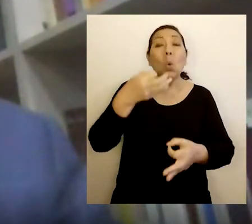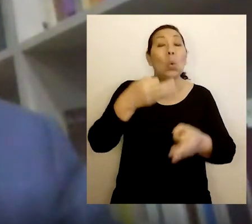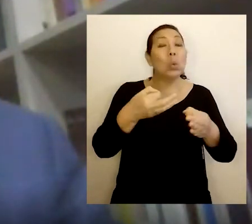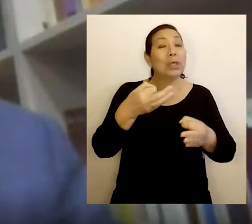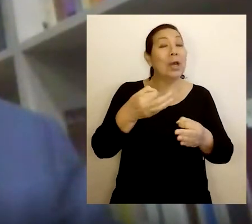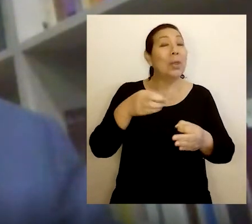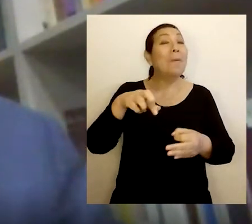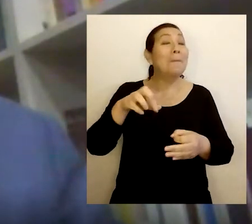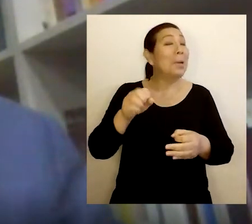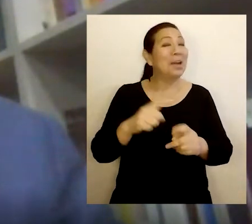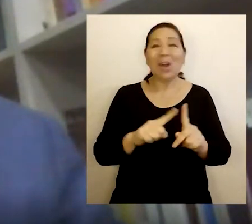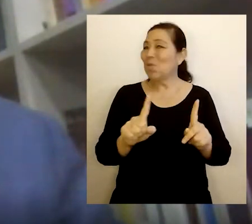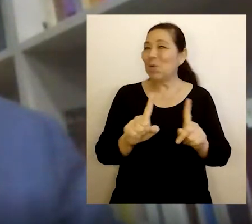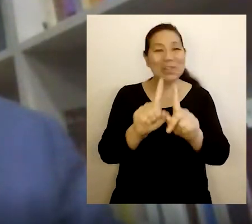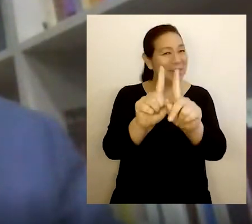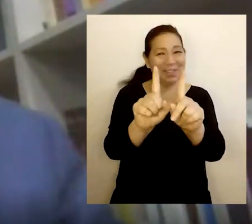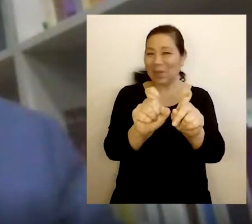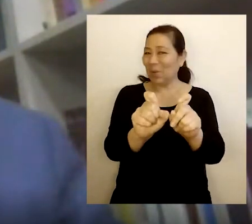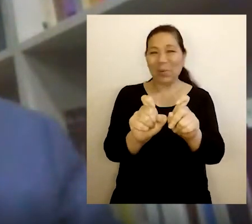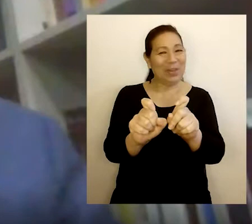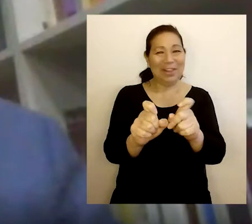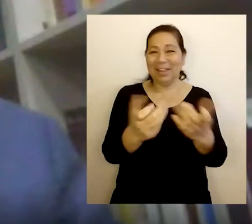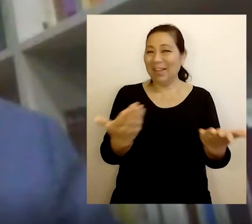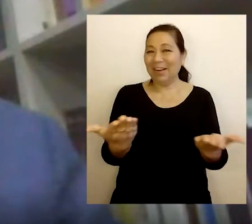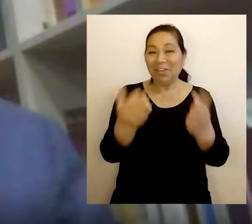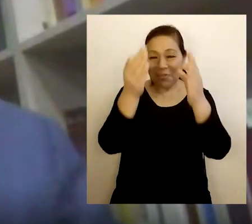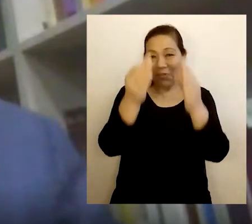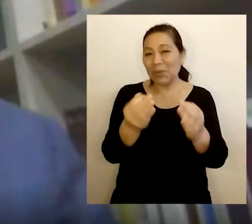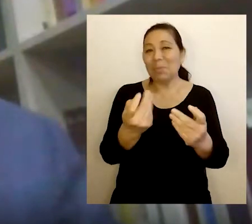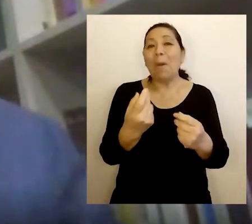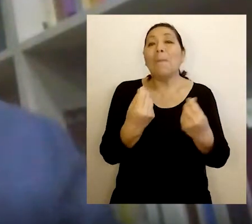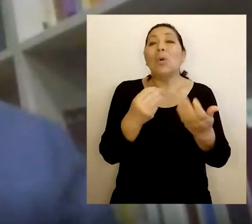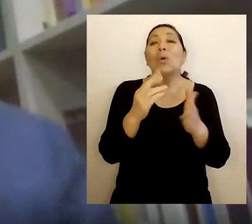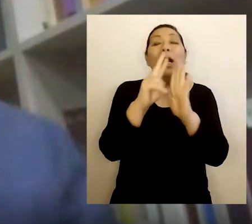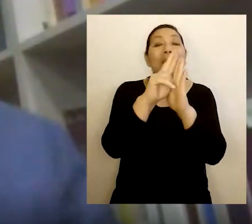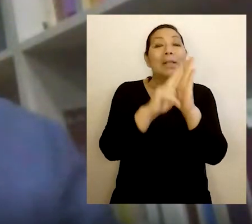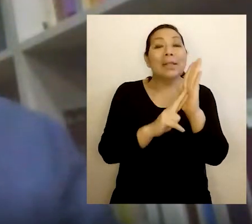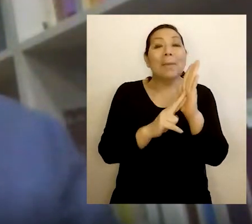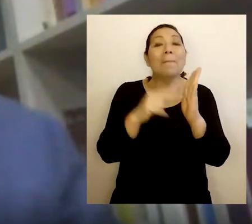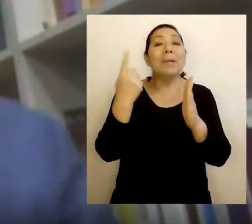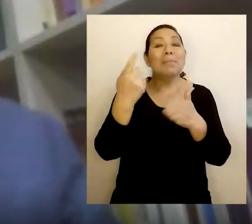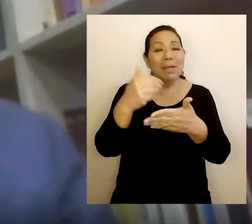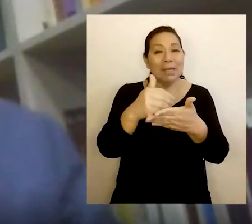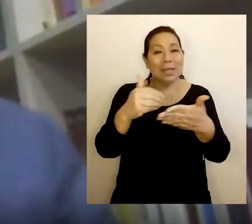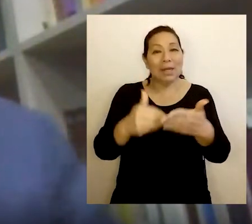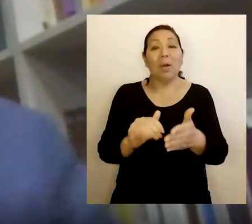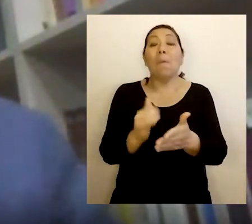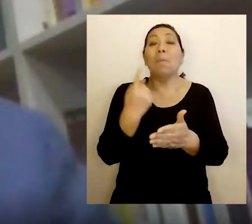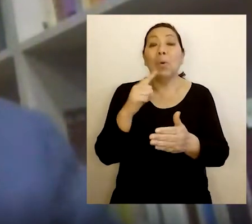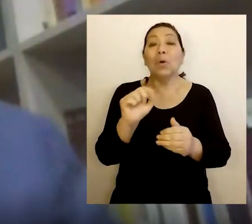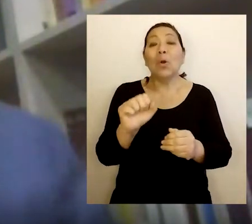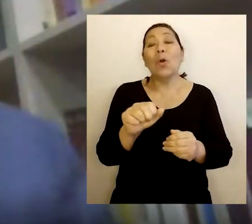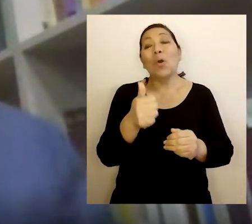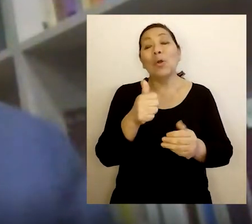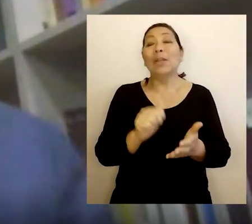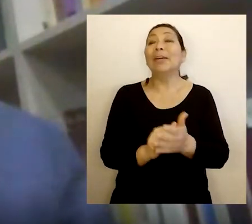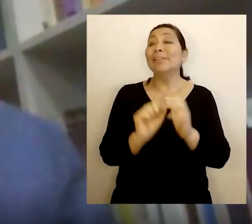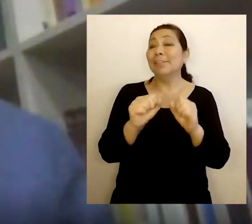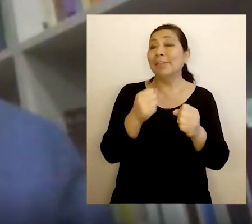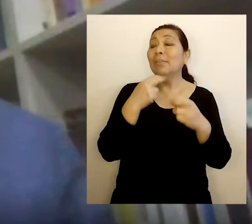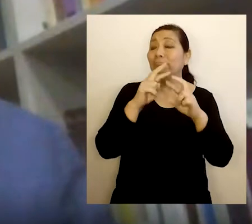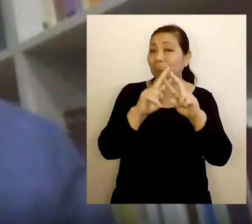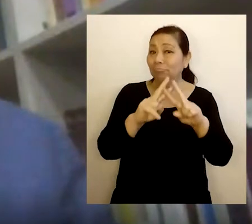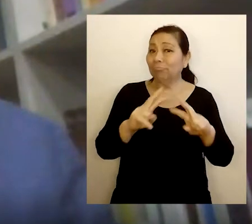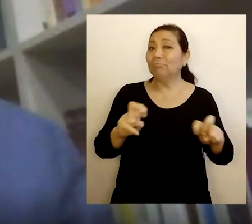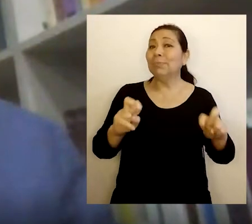penal. No se está cuestionando una resolución firme, sino una resolución de primera instancia. Y por otra parte, si es que